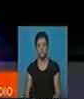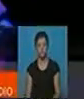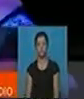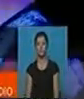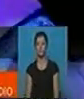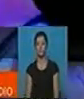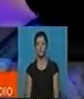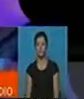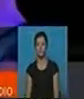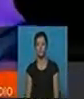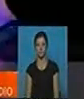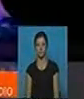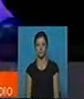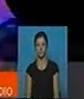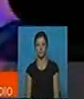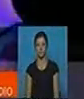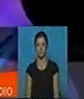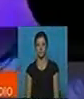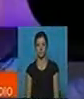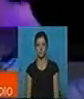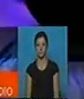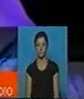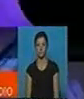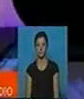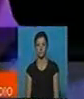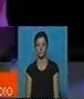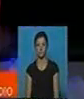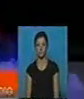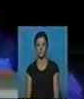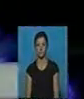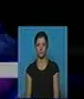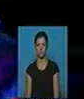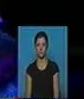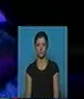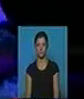Many shots. It was just like bang, bang, bang, bang, bang, bang. That's when